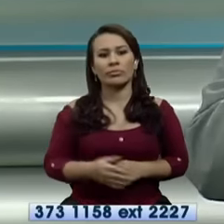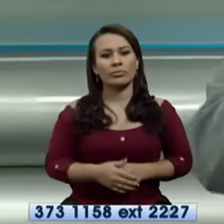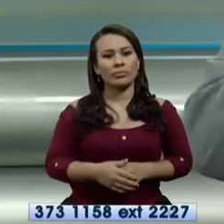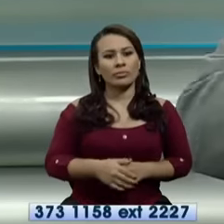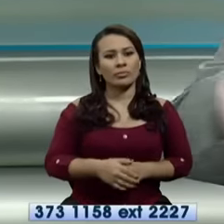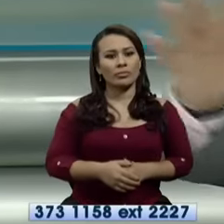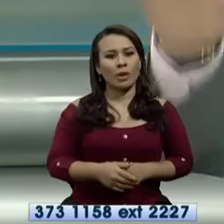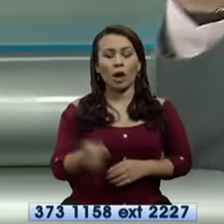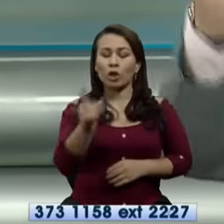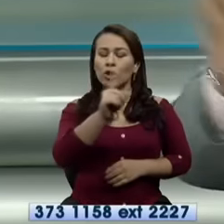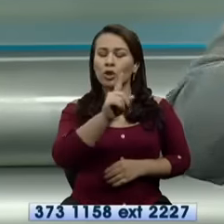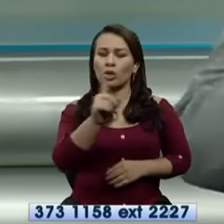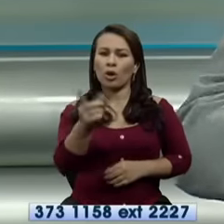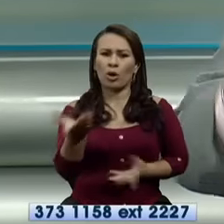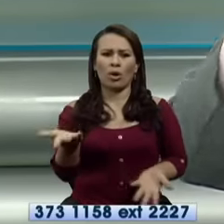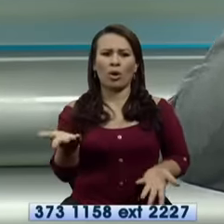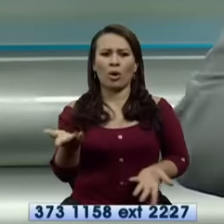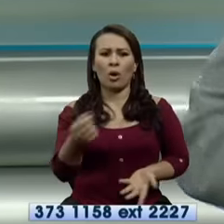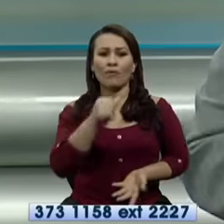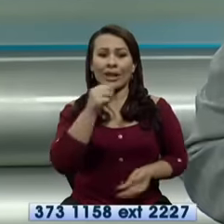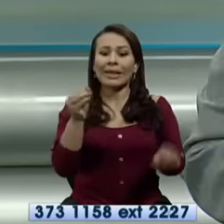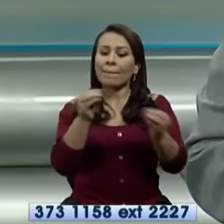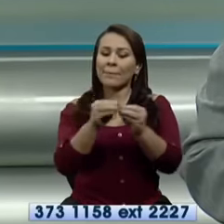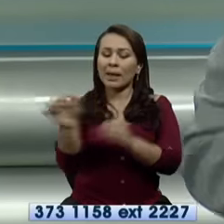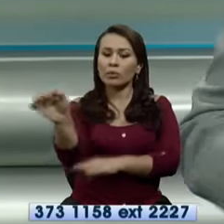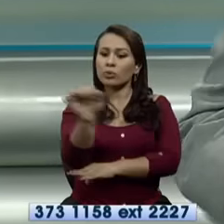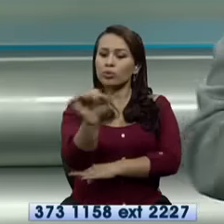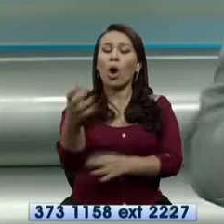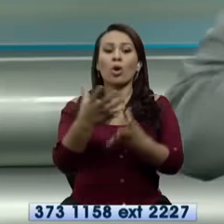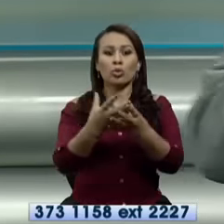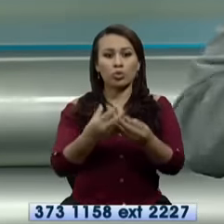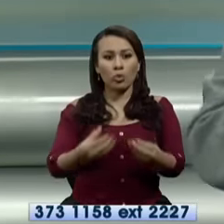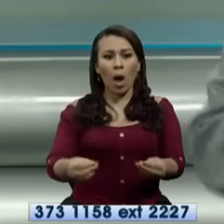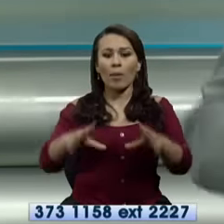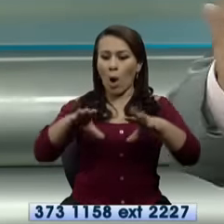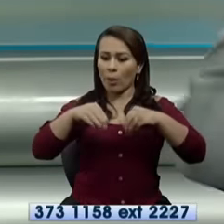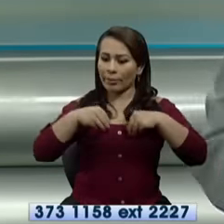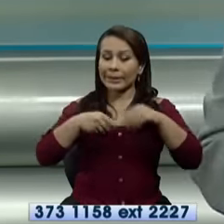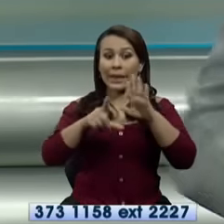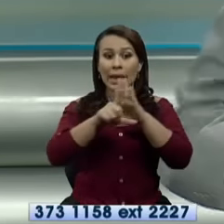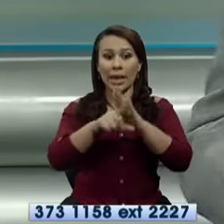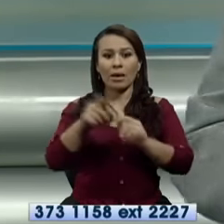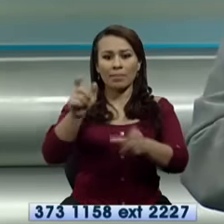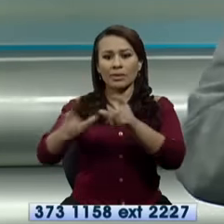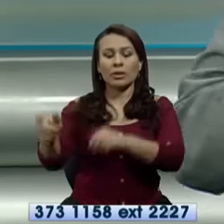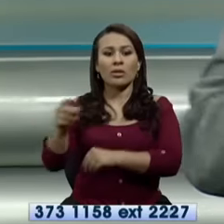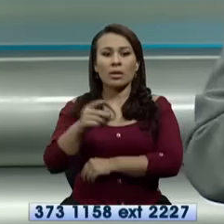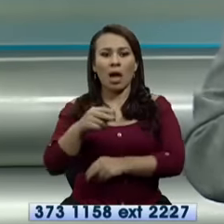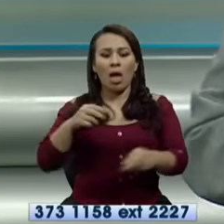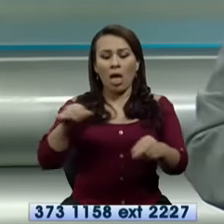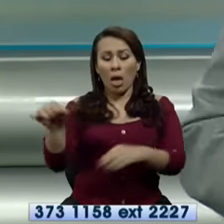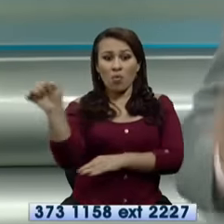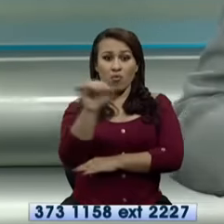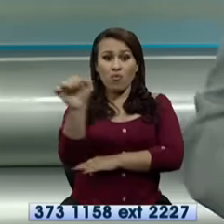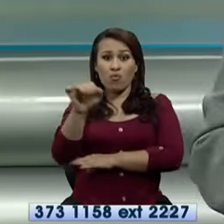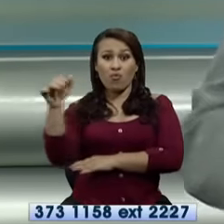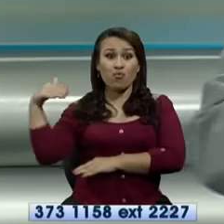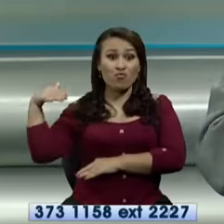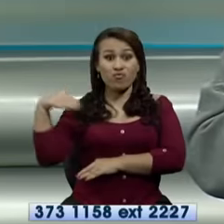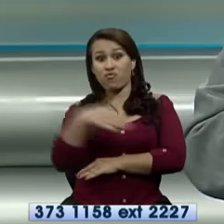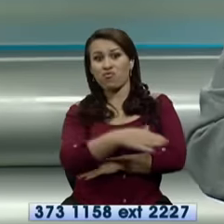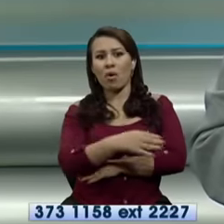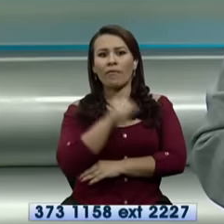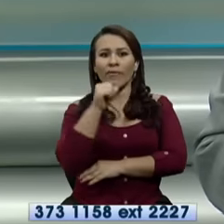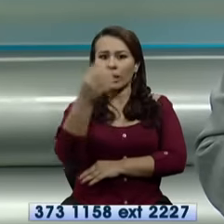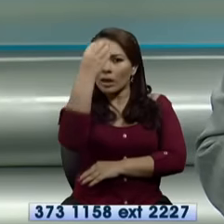insisto no todos pero gran mayoría sí nos gusta hacer lo que nos da la gana manejar a la velocidad que nos da la gana y por